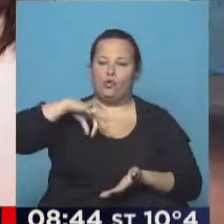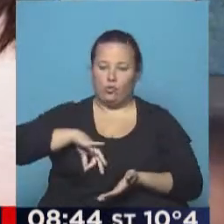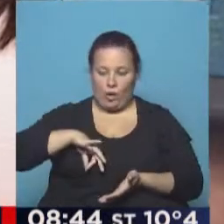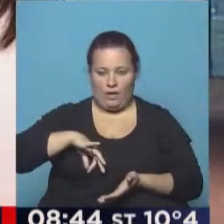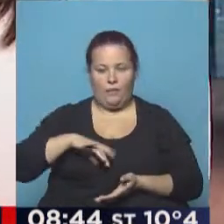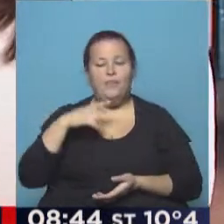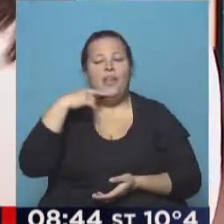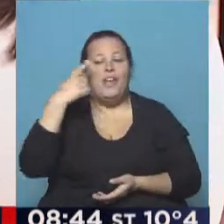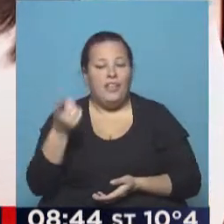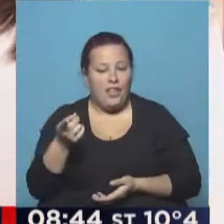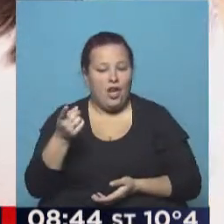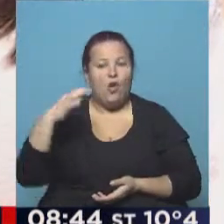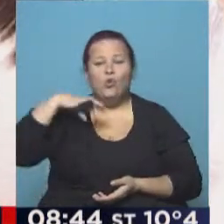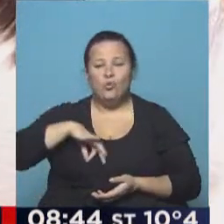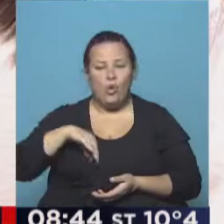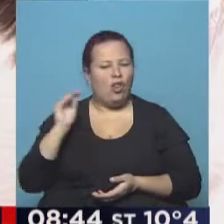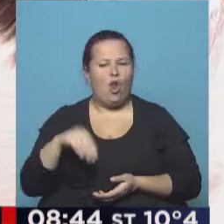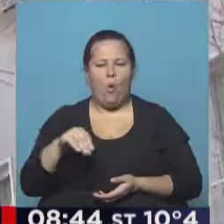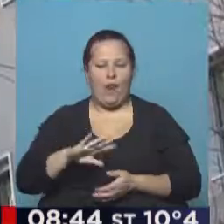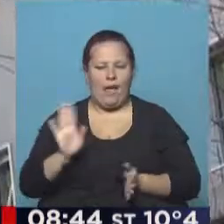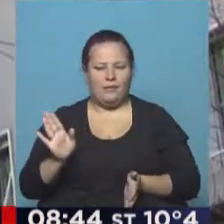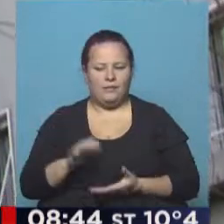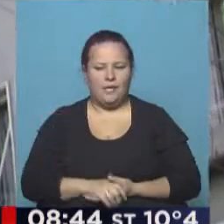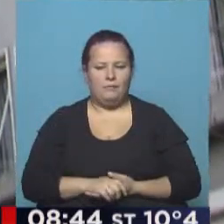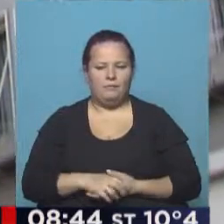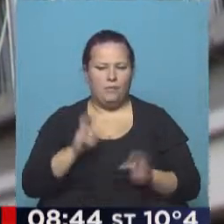dijeron el sueldo no alcanza